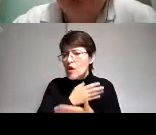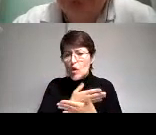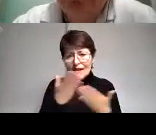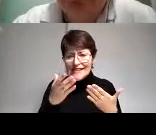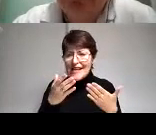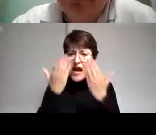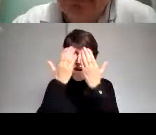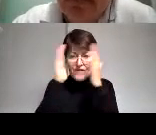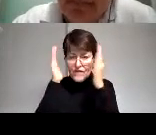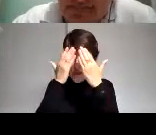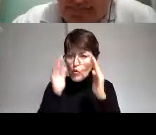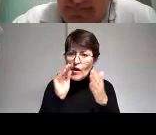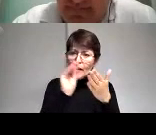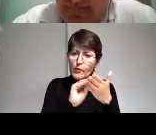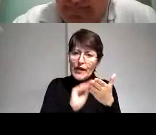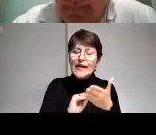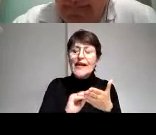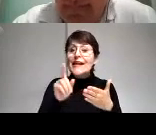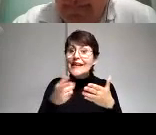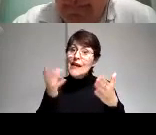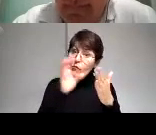siempre, ¿vale? Para que no queden en